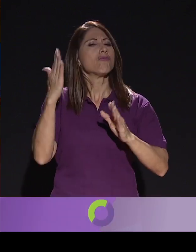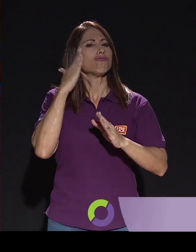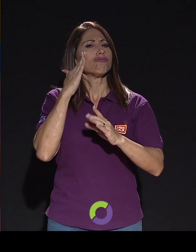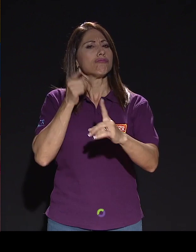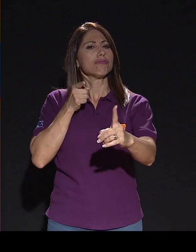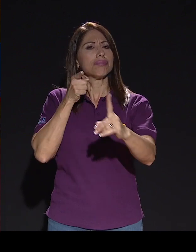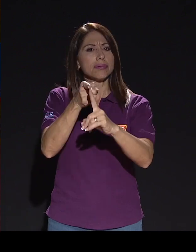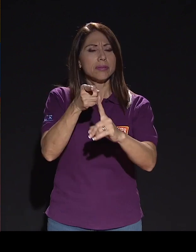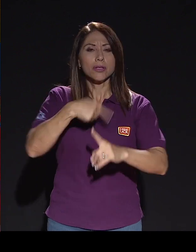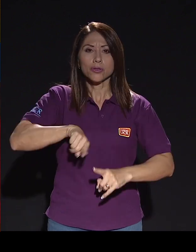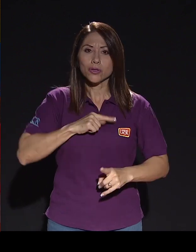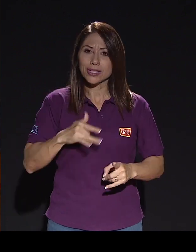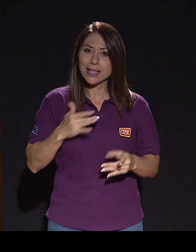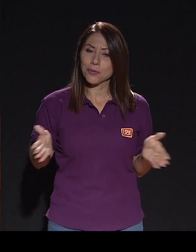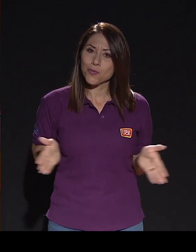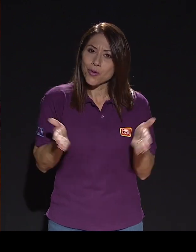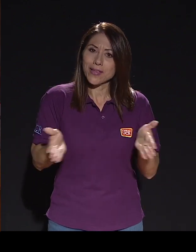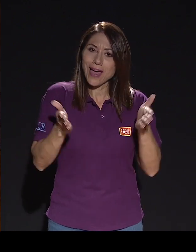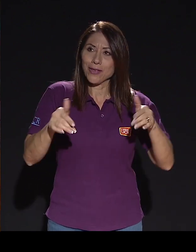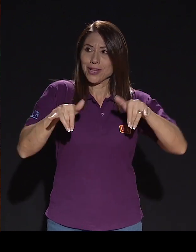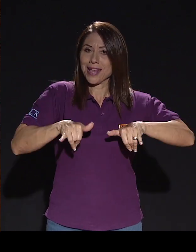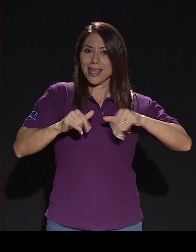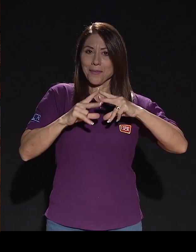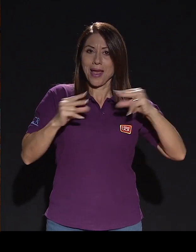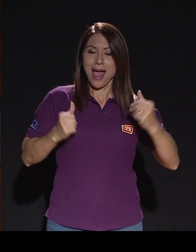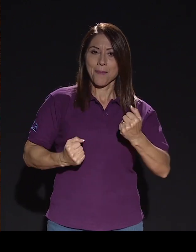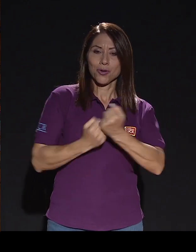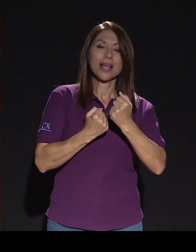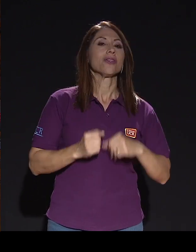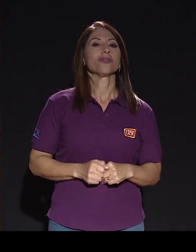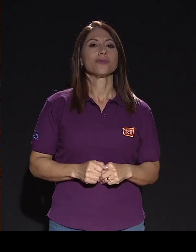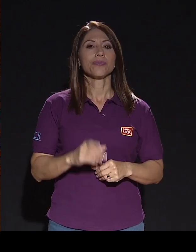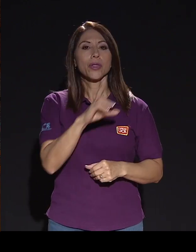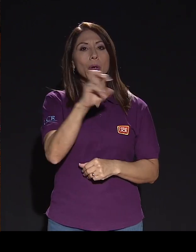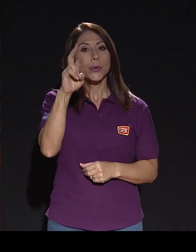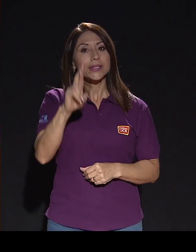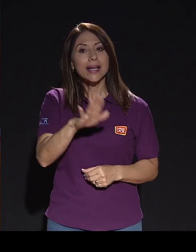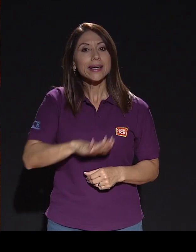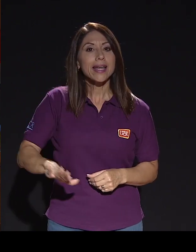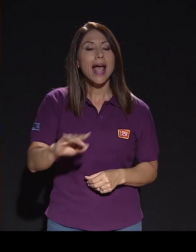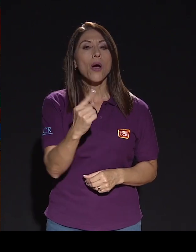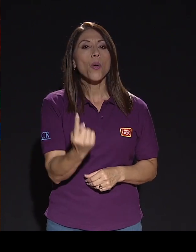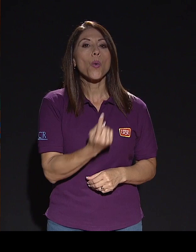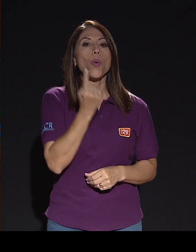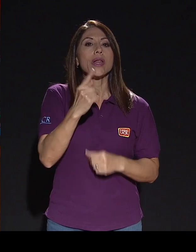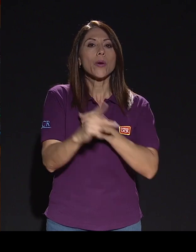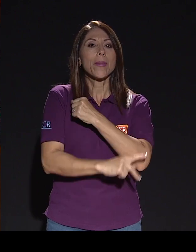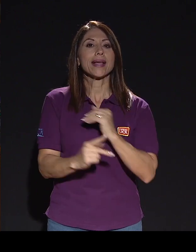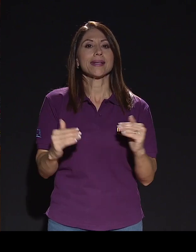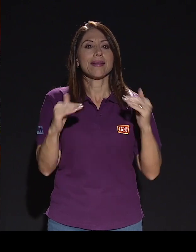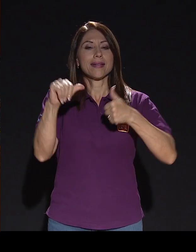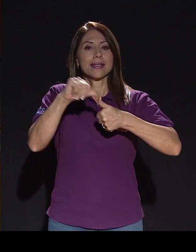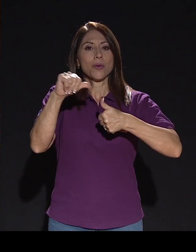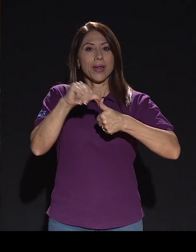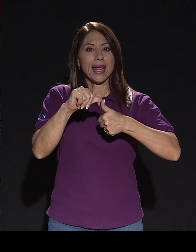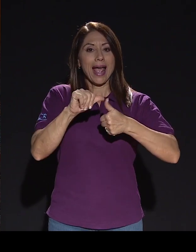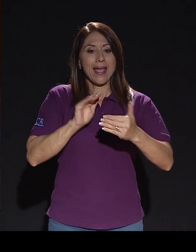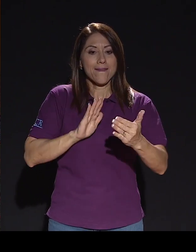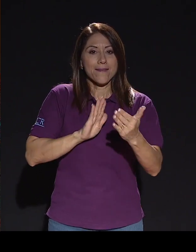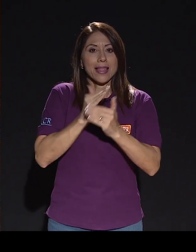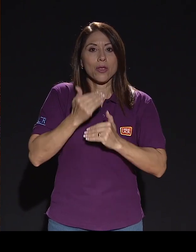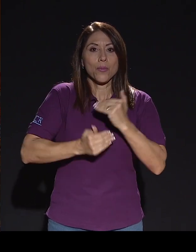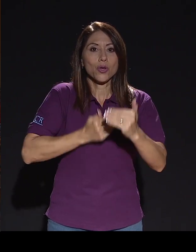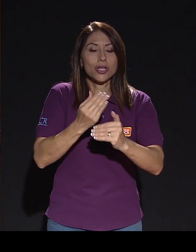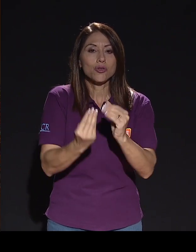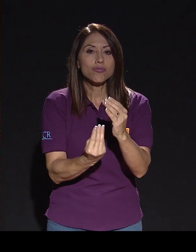motivados, muy motivados de ser aquí en Managua apoyándolos. En el caso de Costa Rica somos el único país centroamericano enfrentando el proceso de la creación del